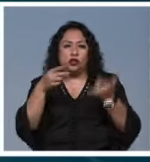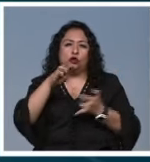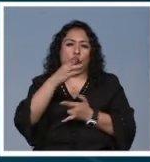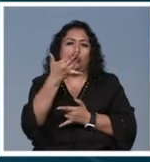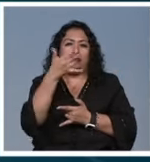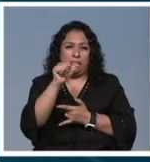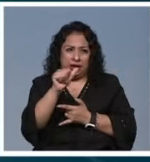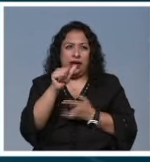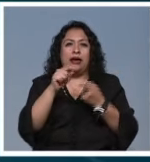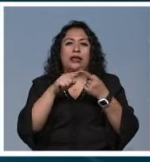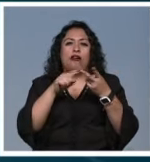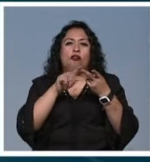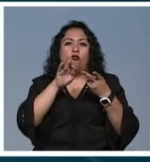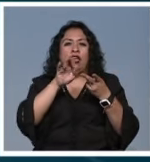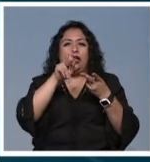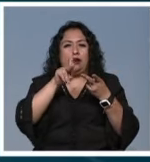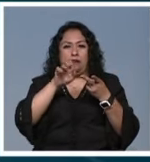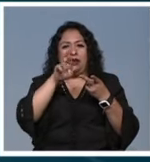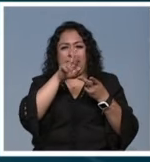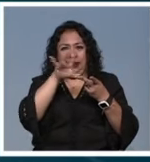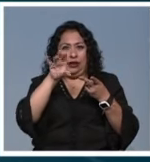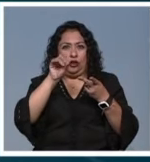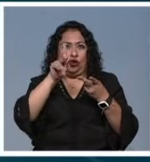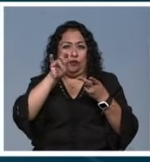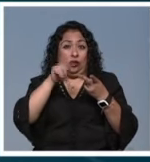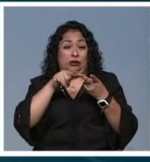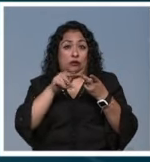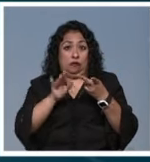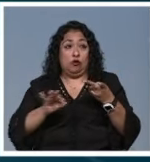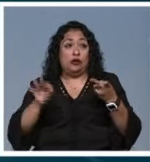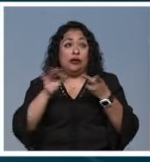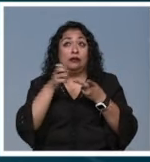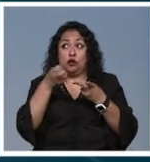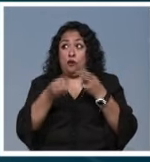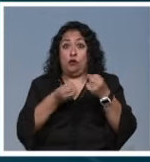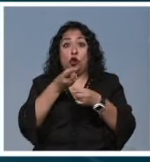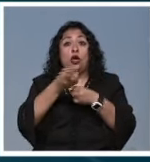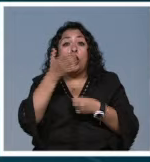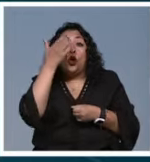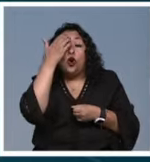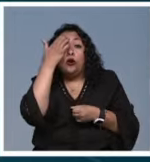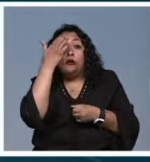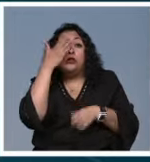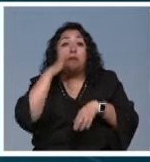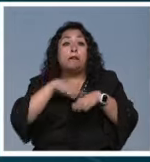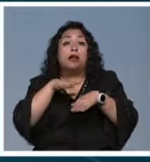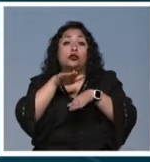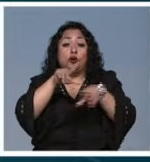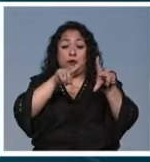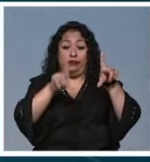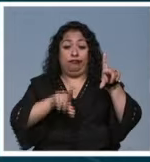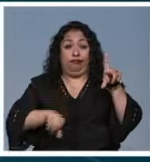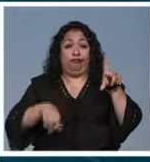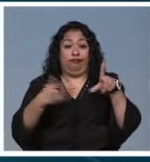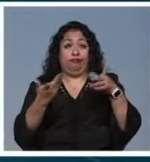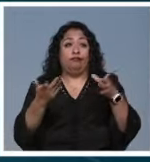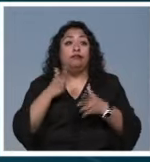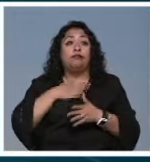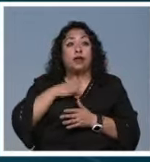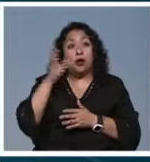Y Felipe Carrillo Puerto en este caso, y es una gran oportunidad para que conozcamos más de nuestro país, ¿no? Yo creo